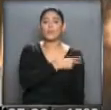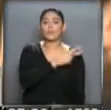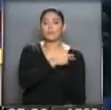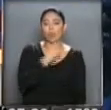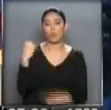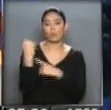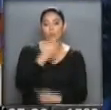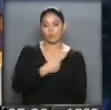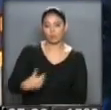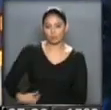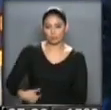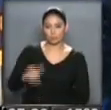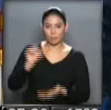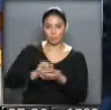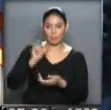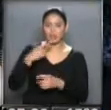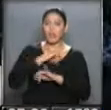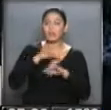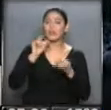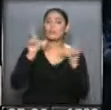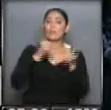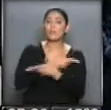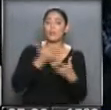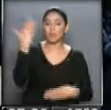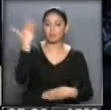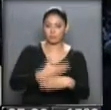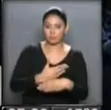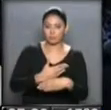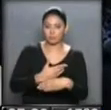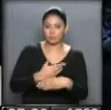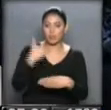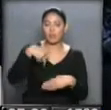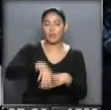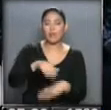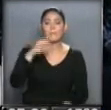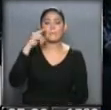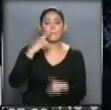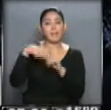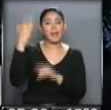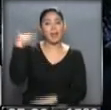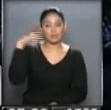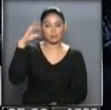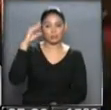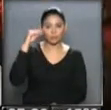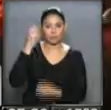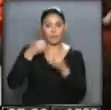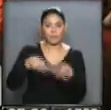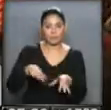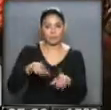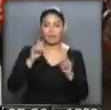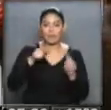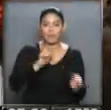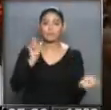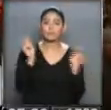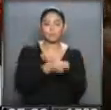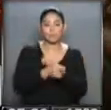griego quien precisó que el cierre de la televisión pública comenzaba a regir desde la medianoche de ayer y que en su lugar se